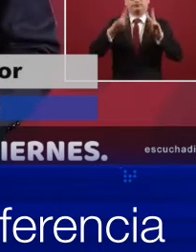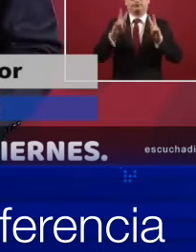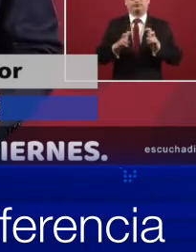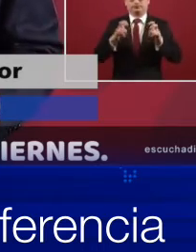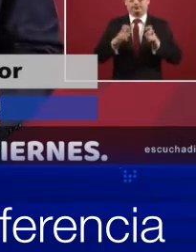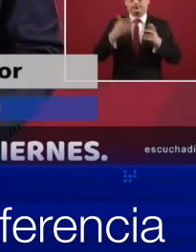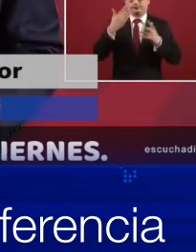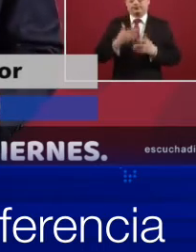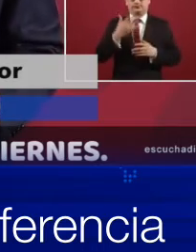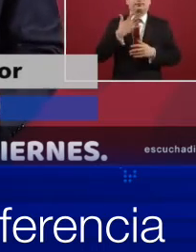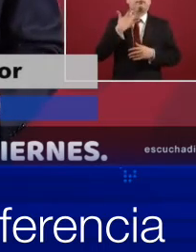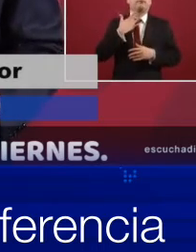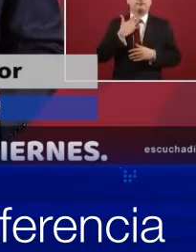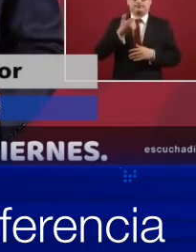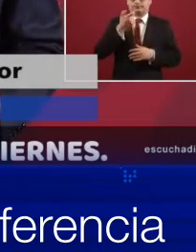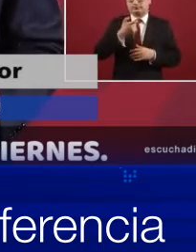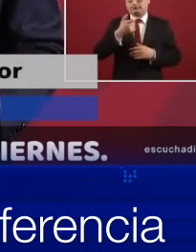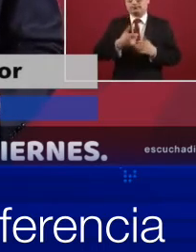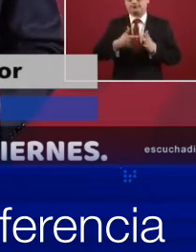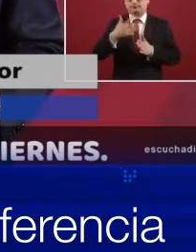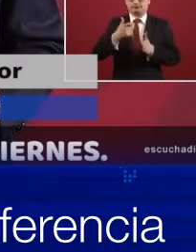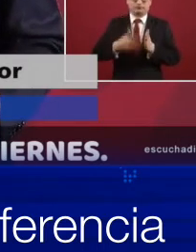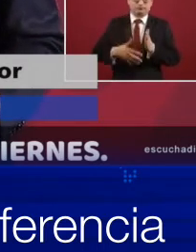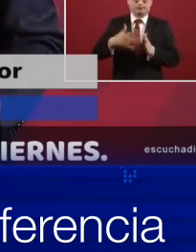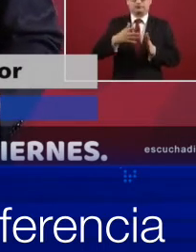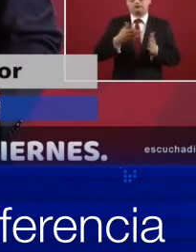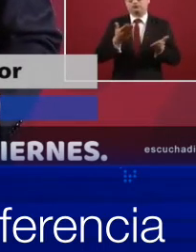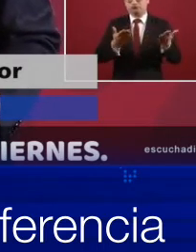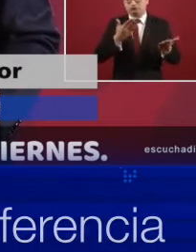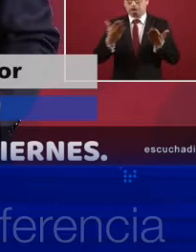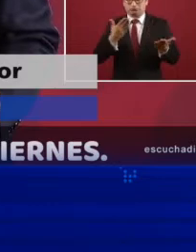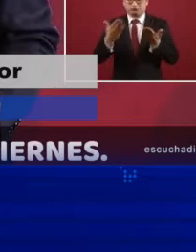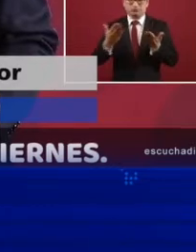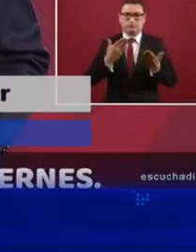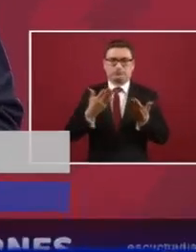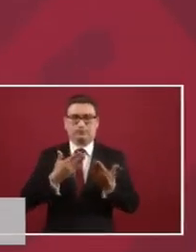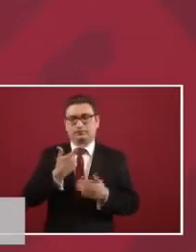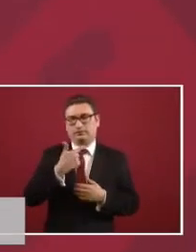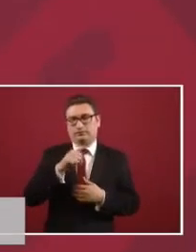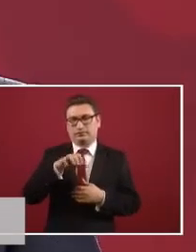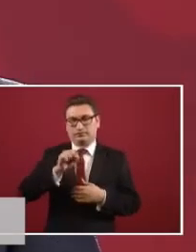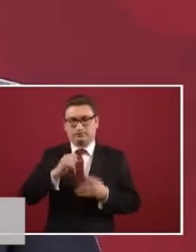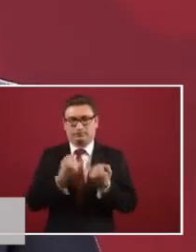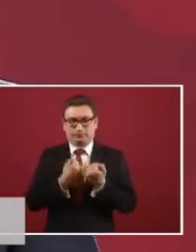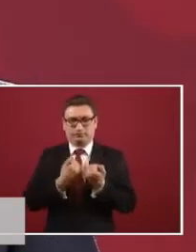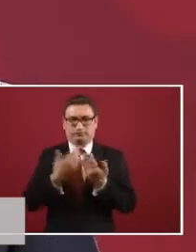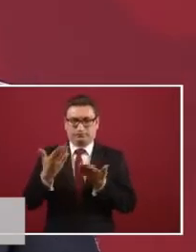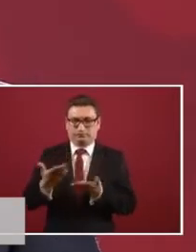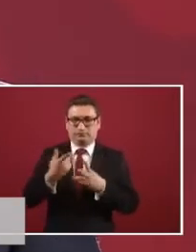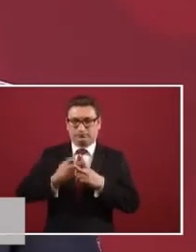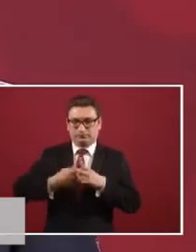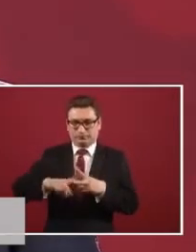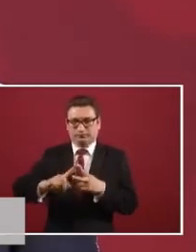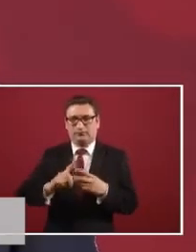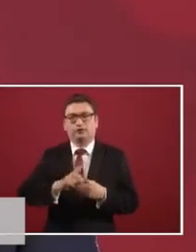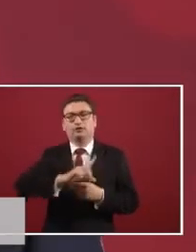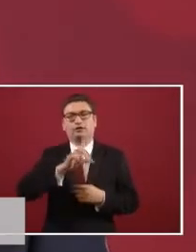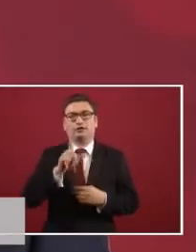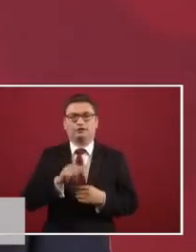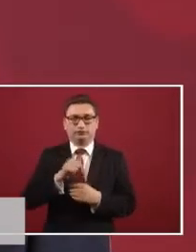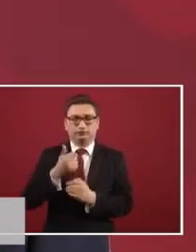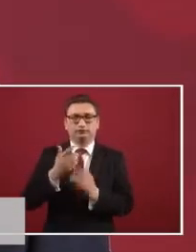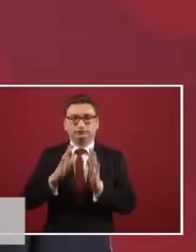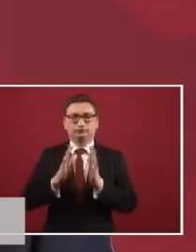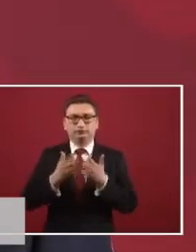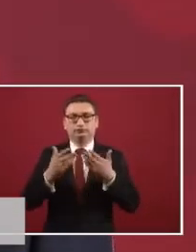quién en los precios de las gasolinas y del gas. El día de hoy el presidente informa del quién es quién en